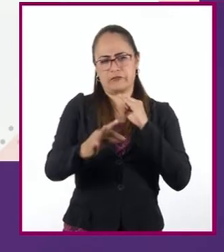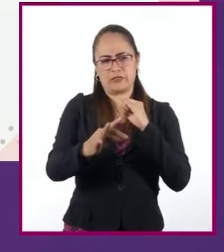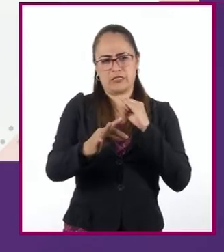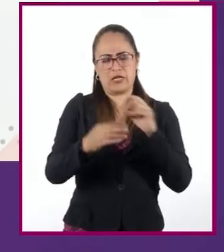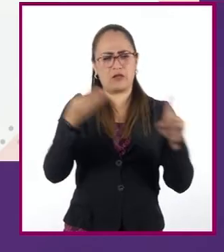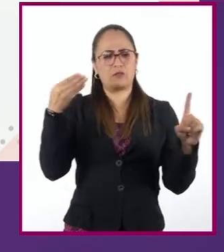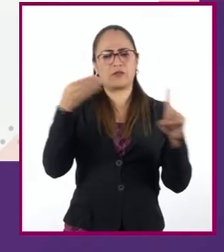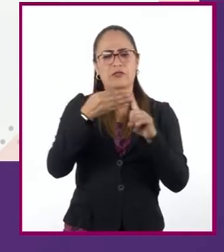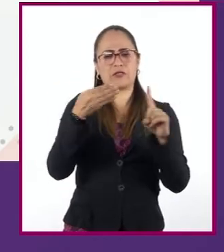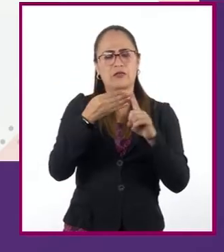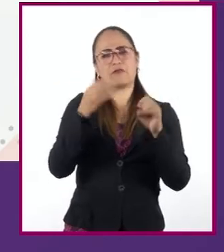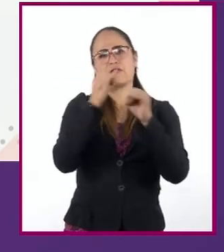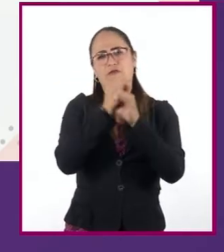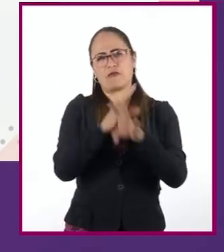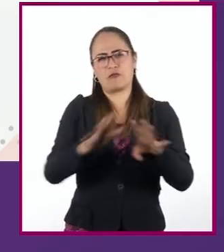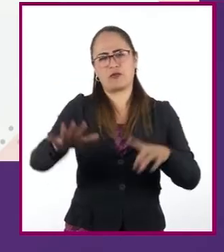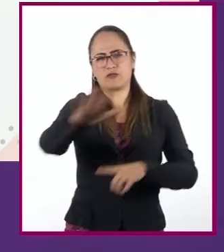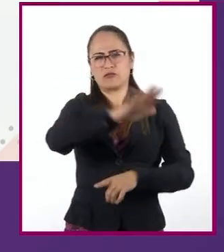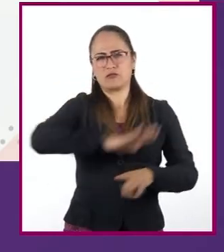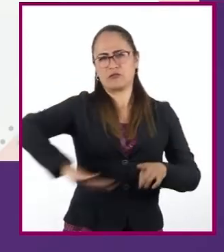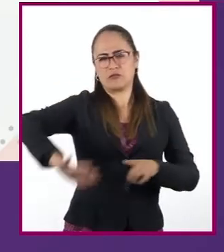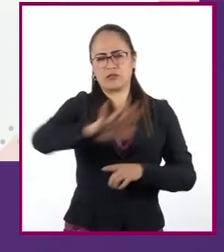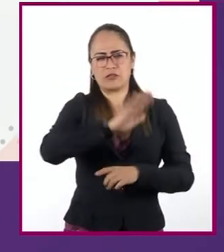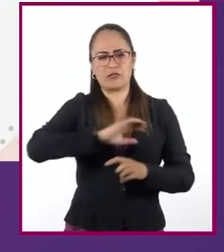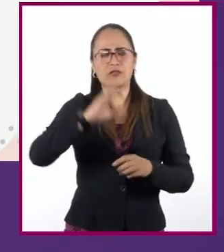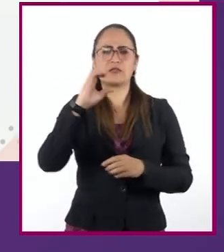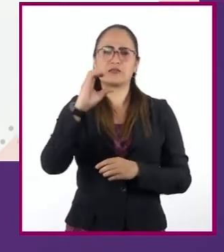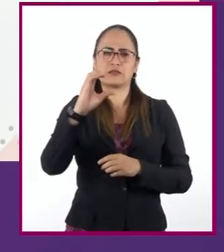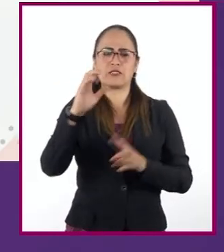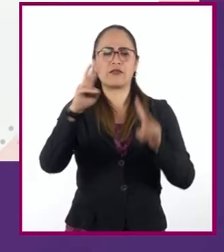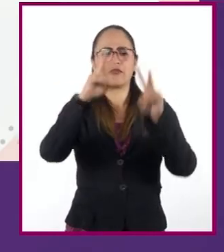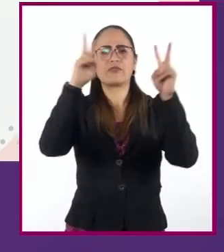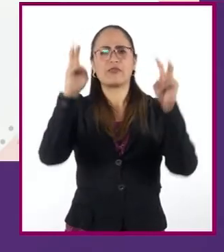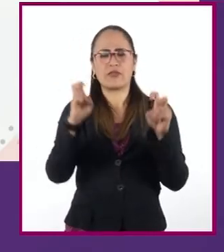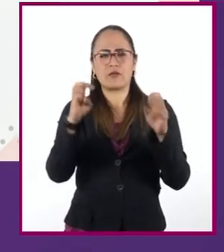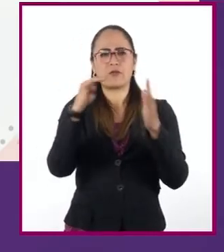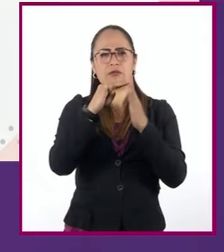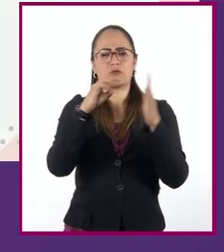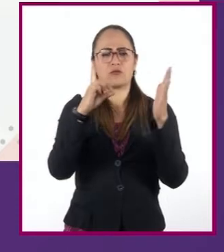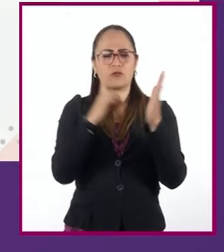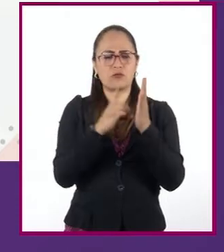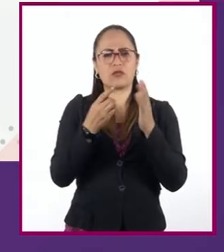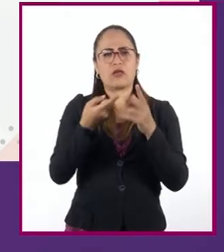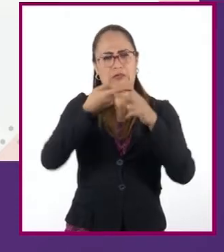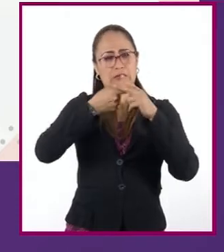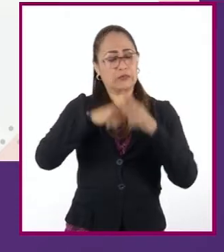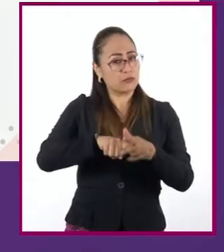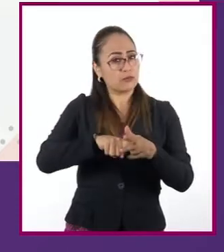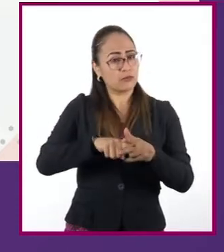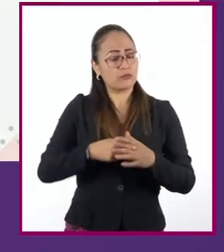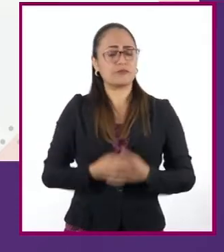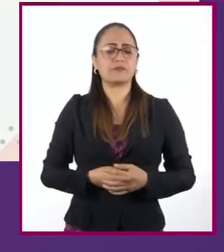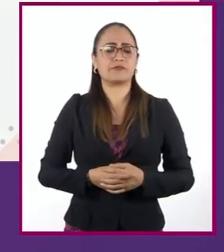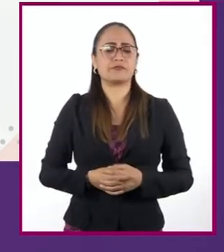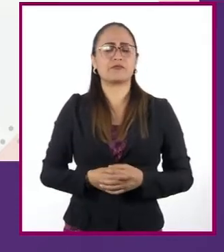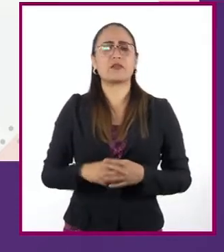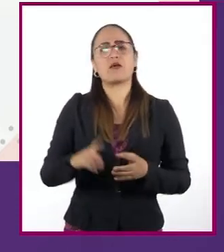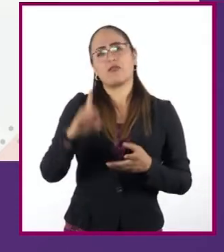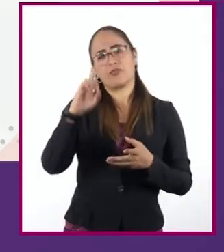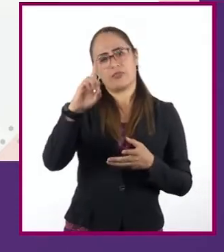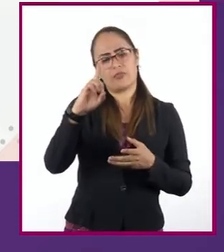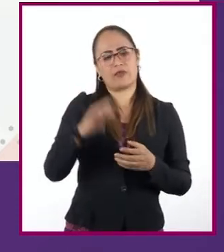objetivo, datos sociodemográficos. C, título, metodología, introducción. O